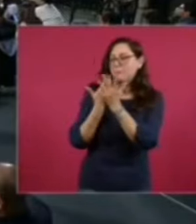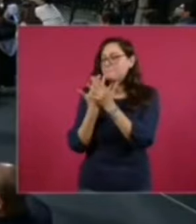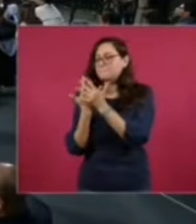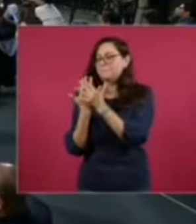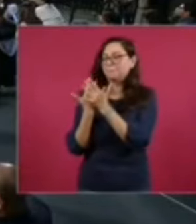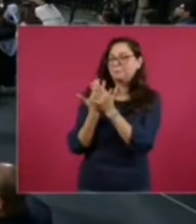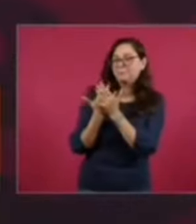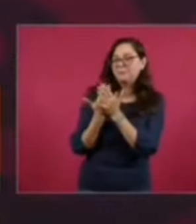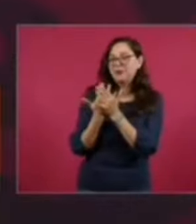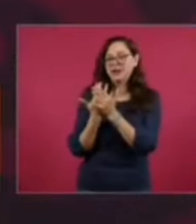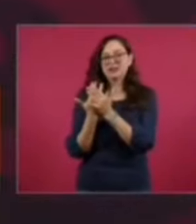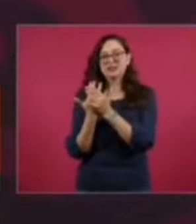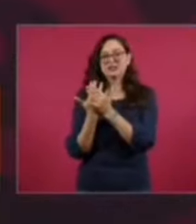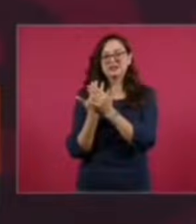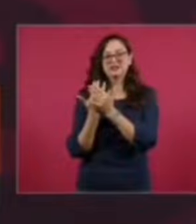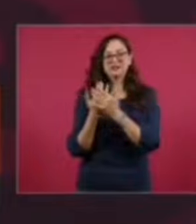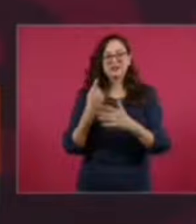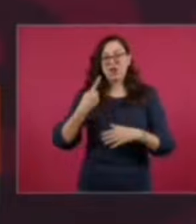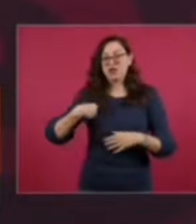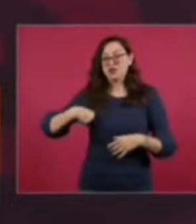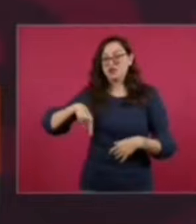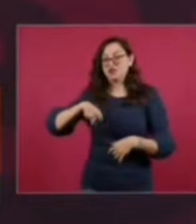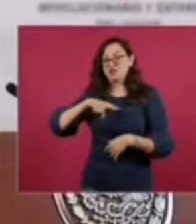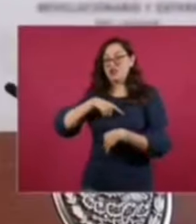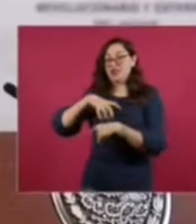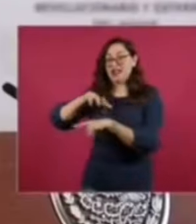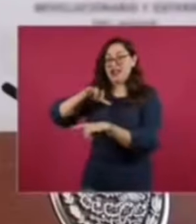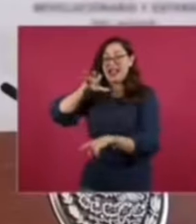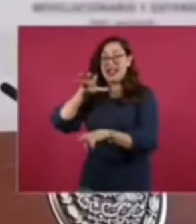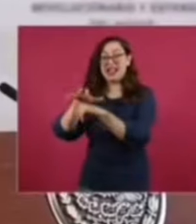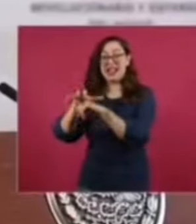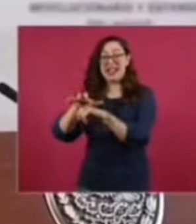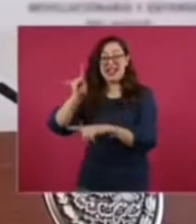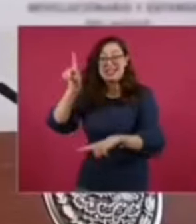que nosotros actuemos mal, ¿sí?